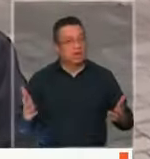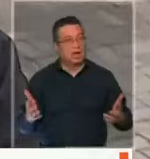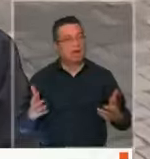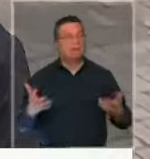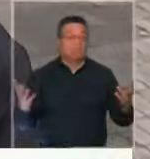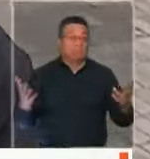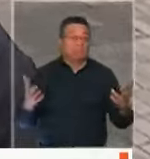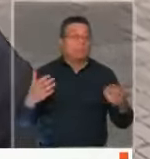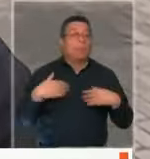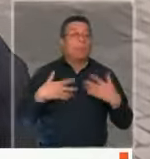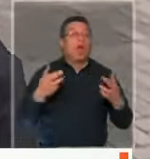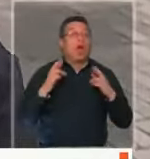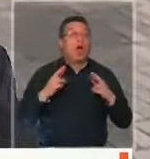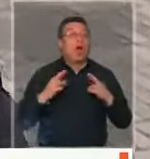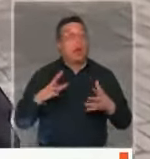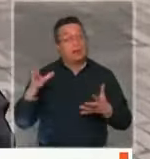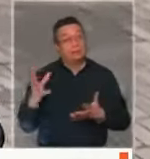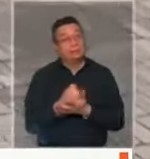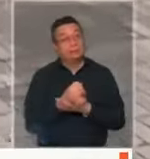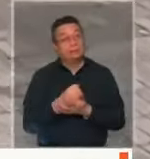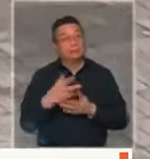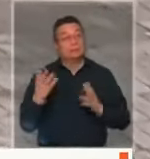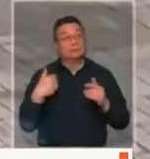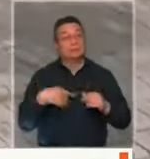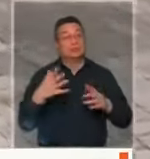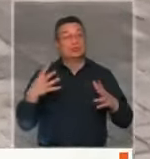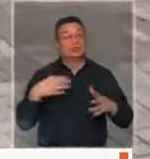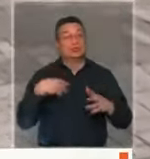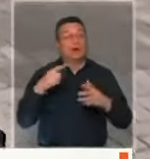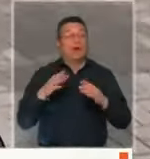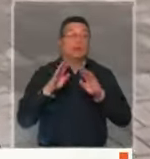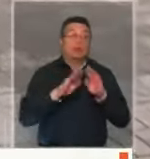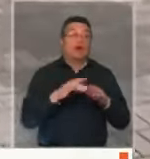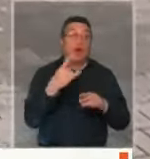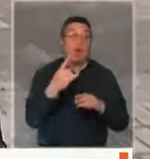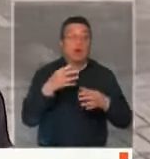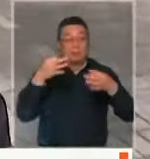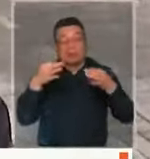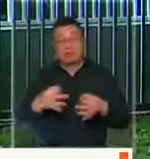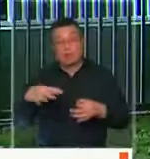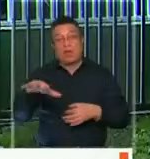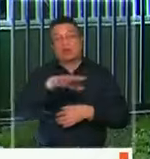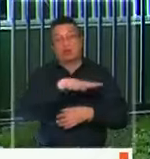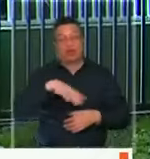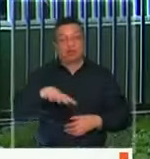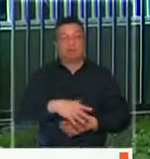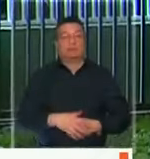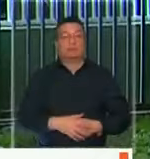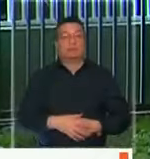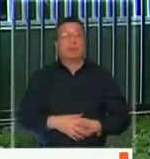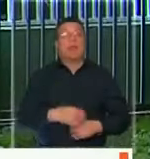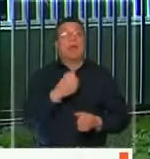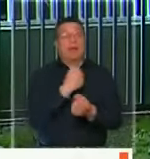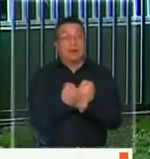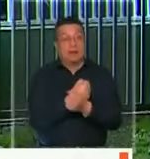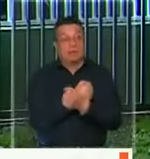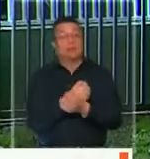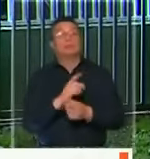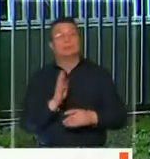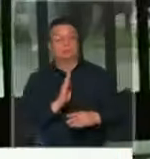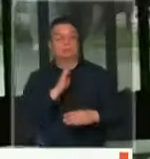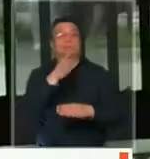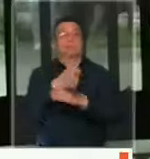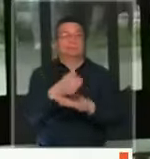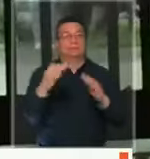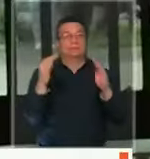Nada, ojalá como que logren hacer algo tanto como la U como la seguridad de Estación Central. Carabineros fue uno de los domicilios de quien